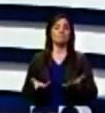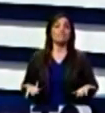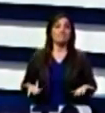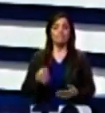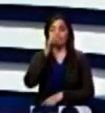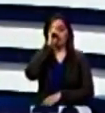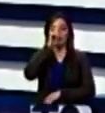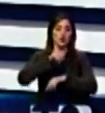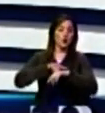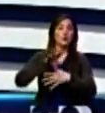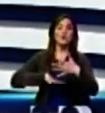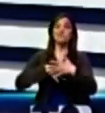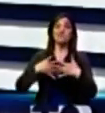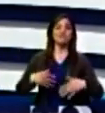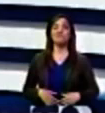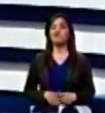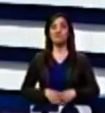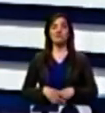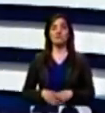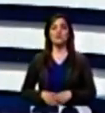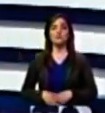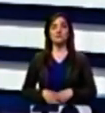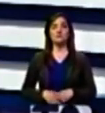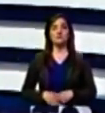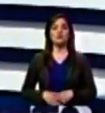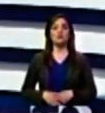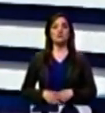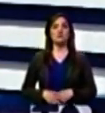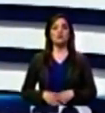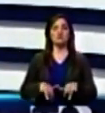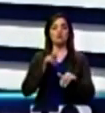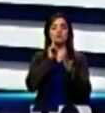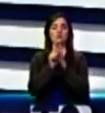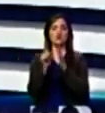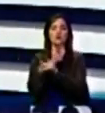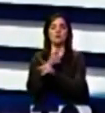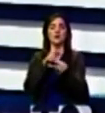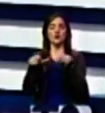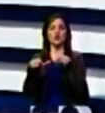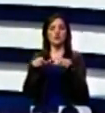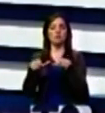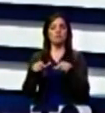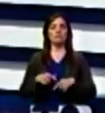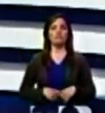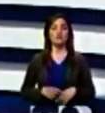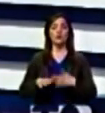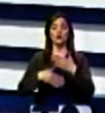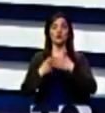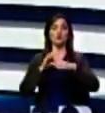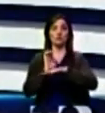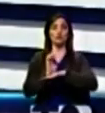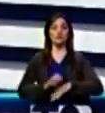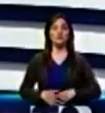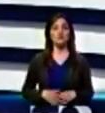se respetan los horarios de recolección. Bueno, nos siguen enviando muchas denuncias desde diferentes sectores del país.